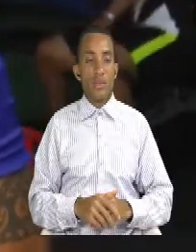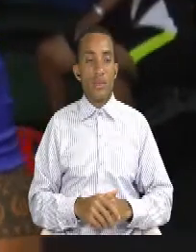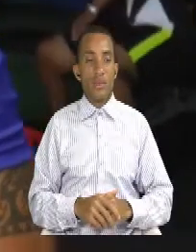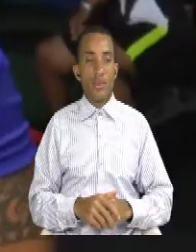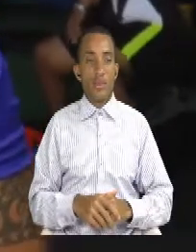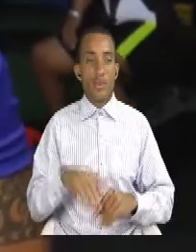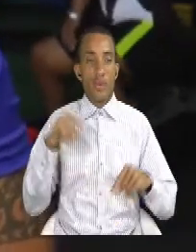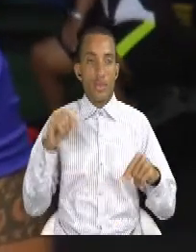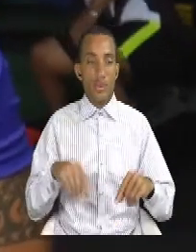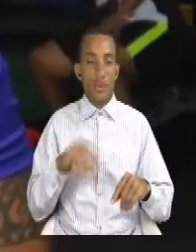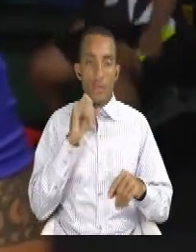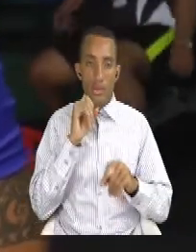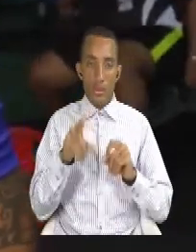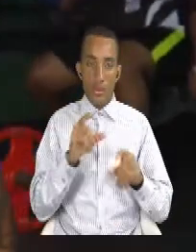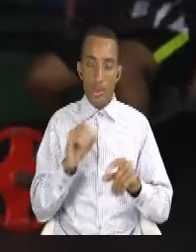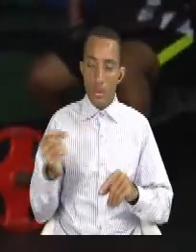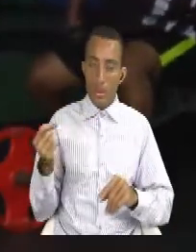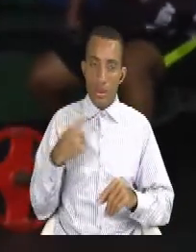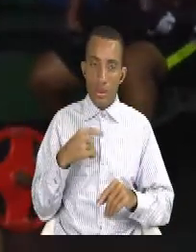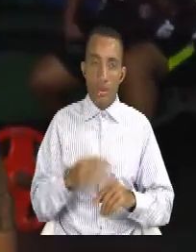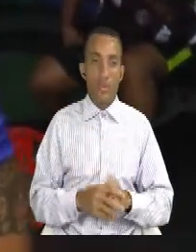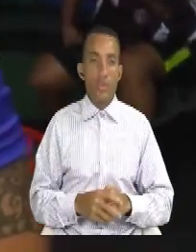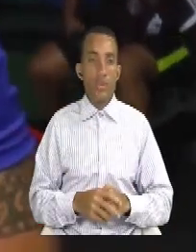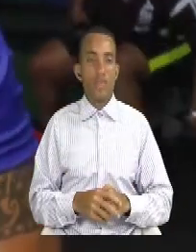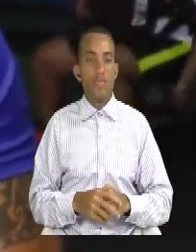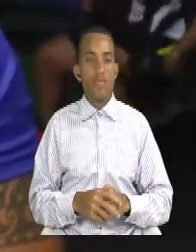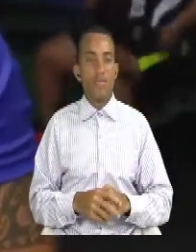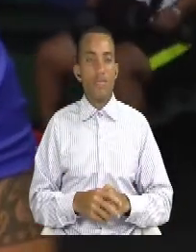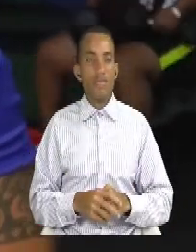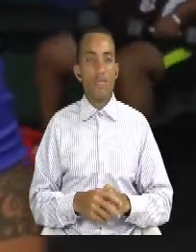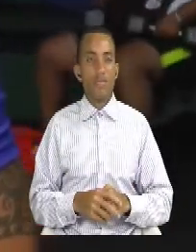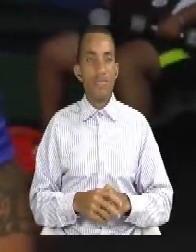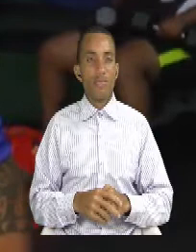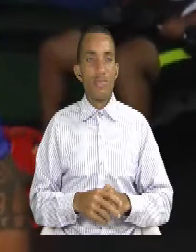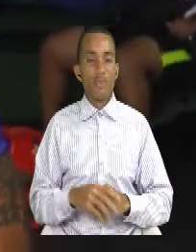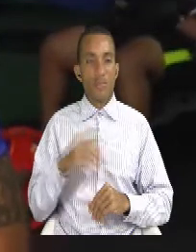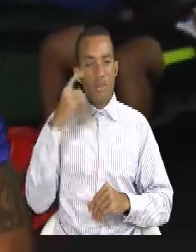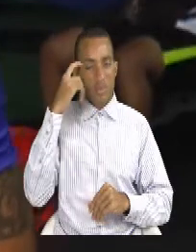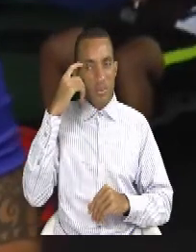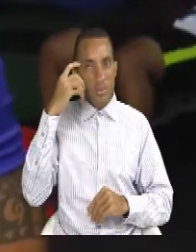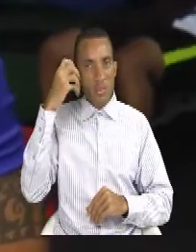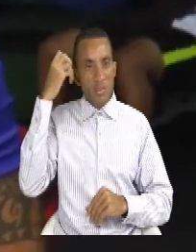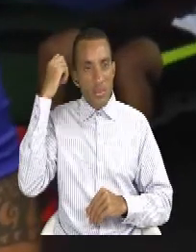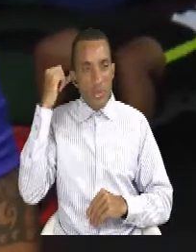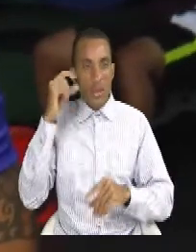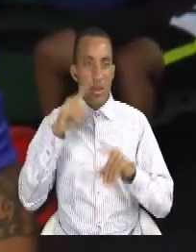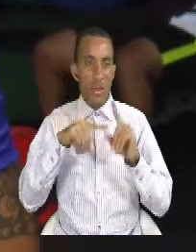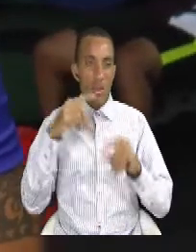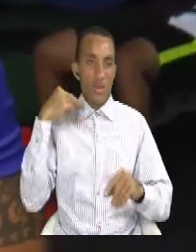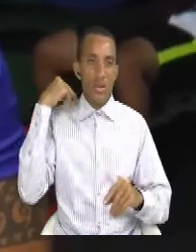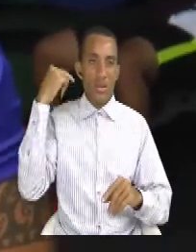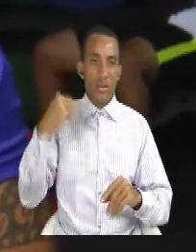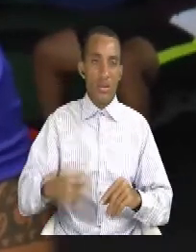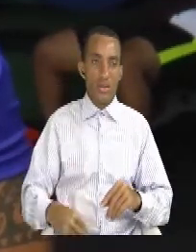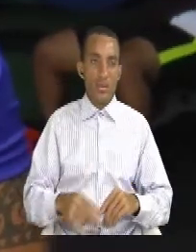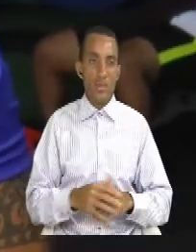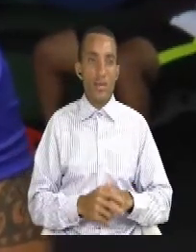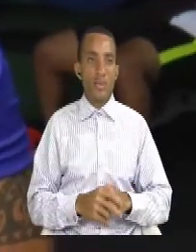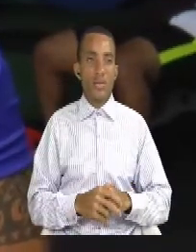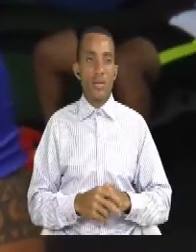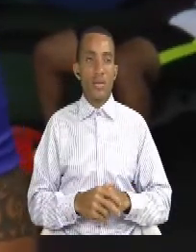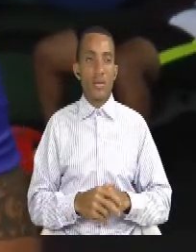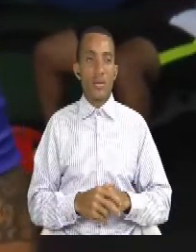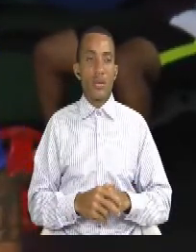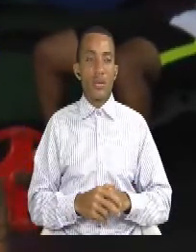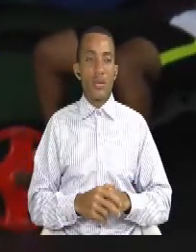las preguntas que me hacen mis televidentes sobre mitos o algunas historias que se manejan en medio de la